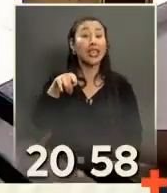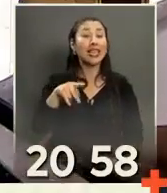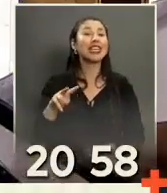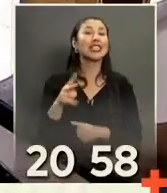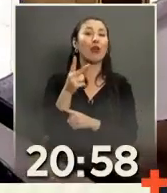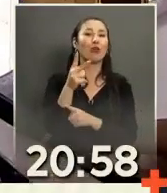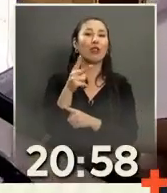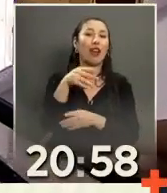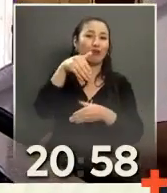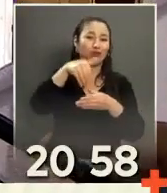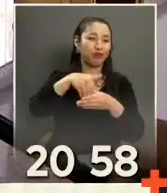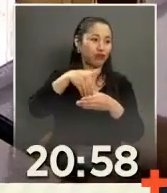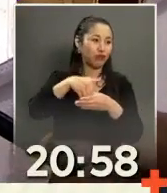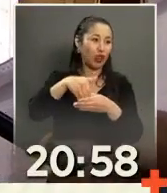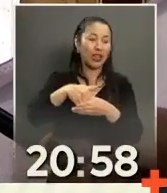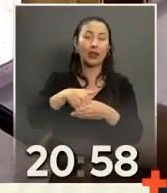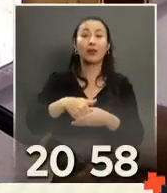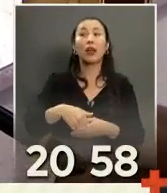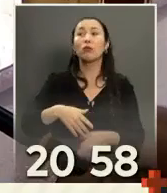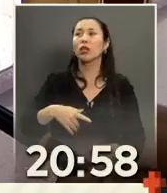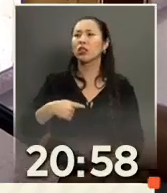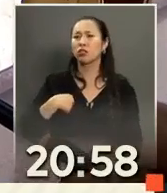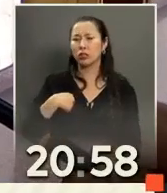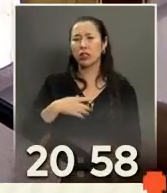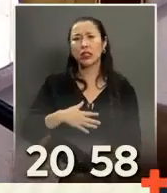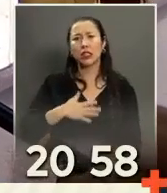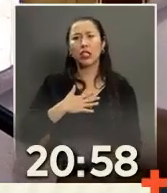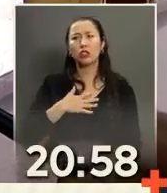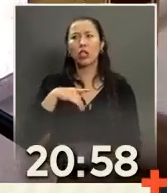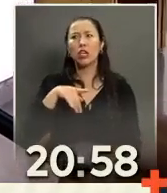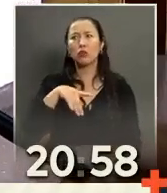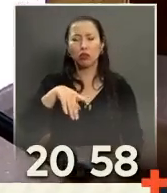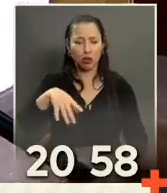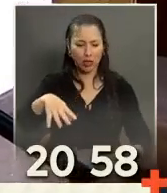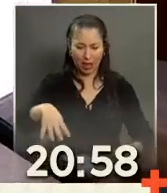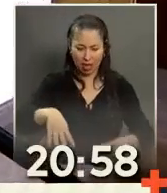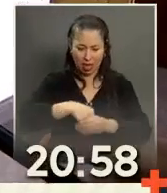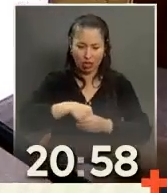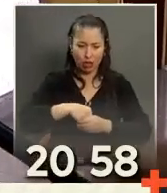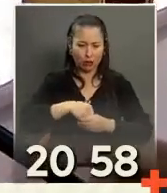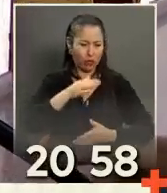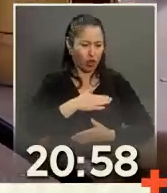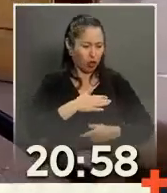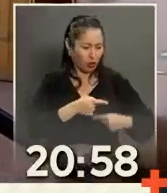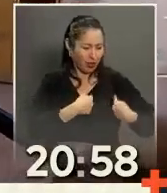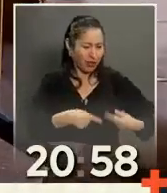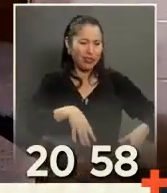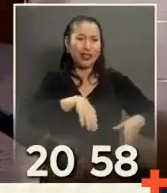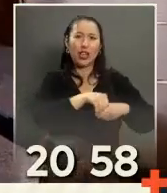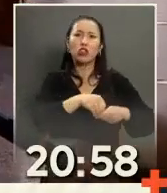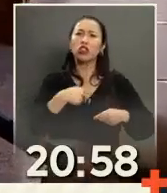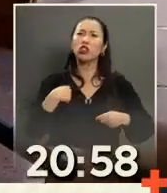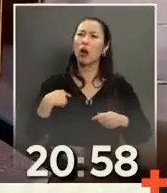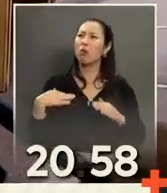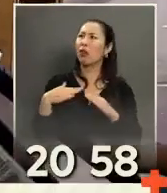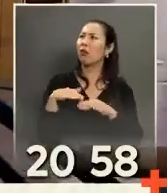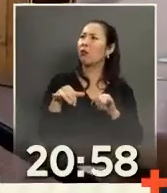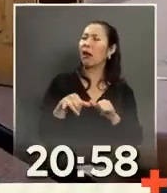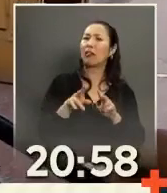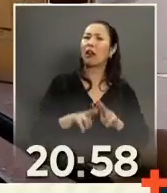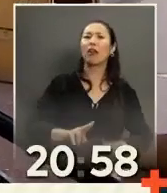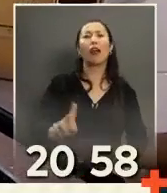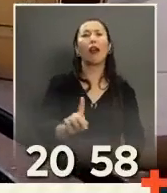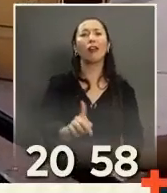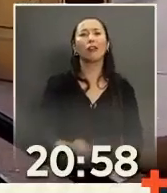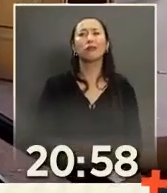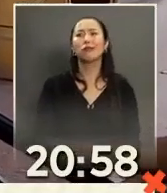vuelta. Porque yo encuentro que uno lo lleva dentro de su corazón. No me podía quedar tranquila. Si no votaba.